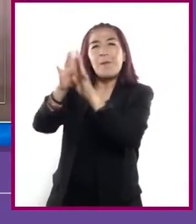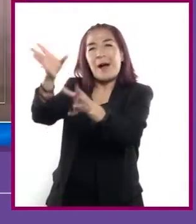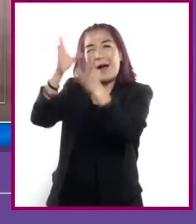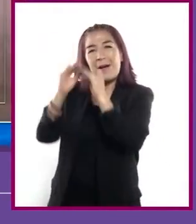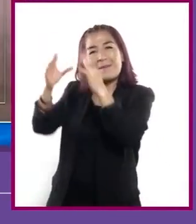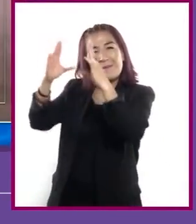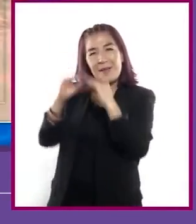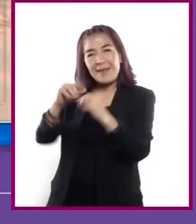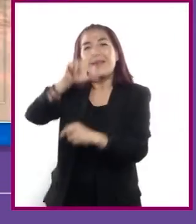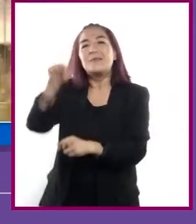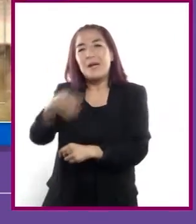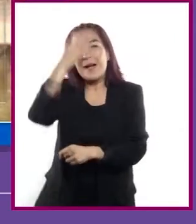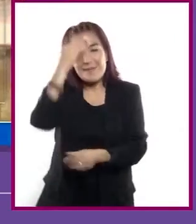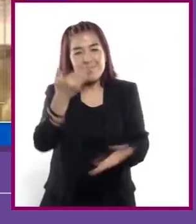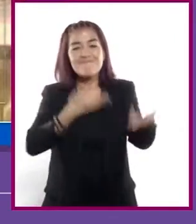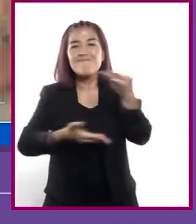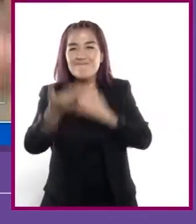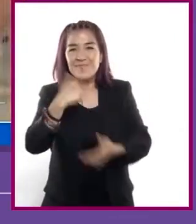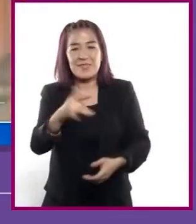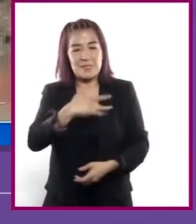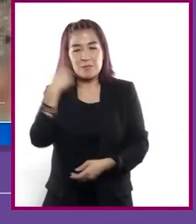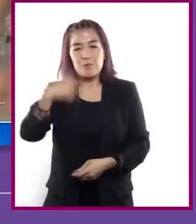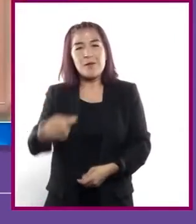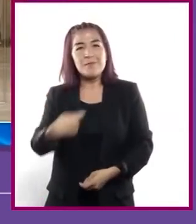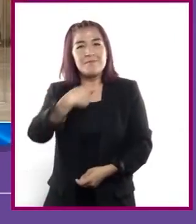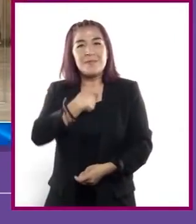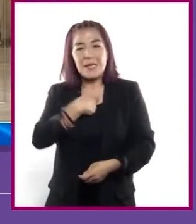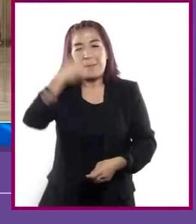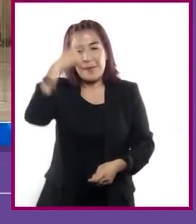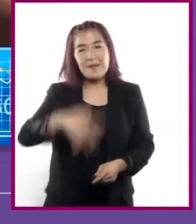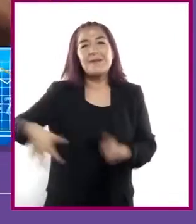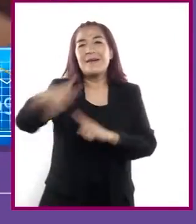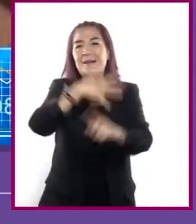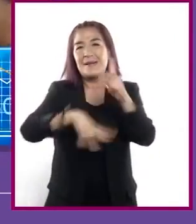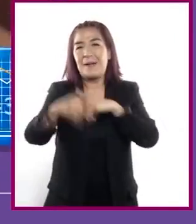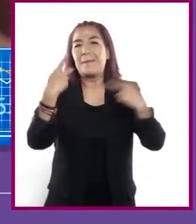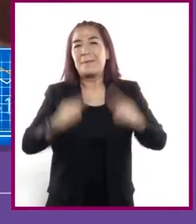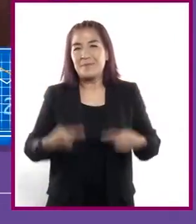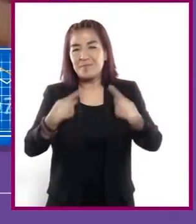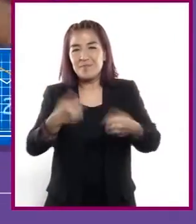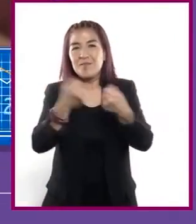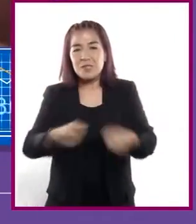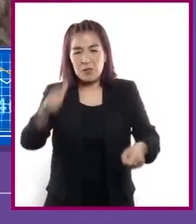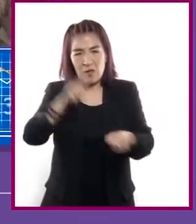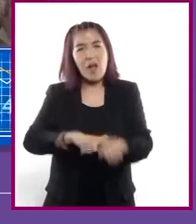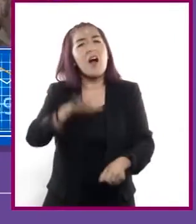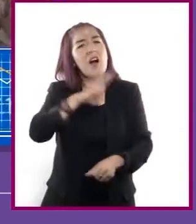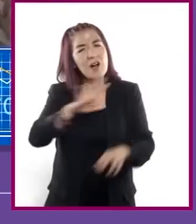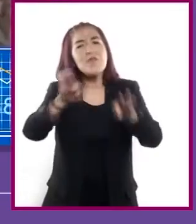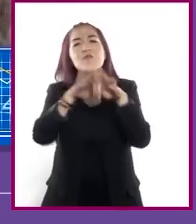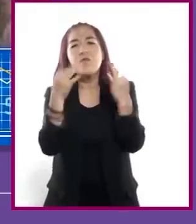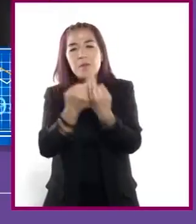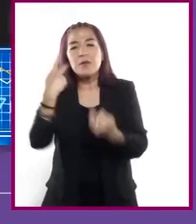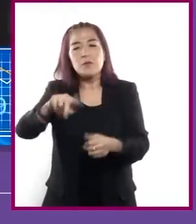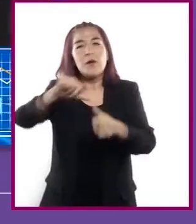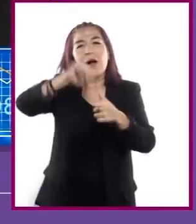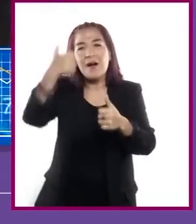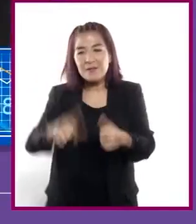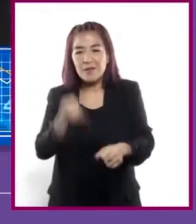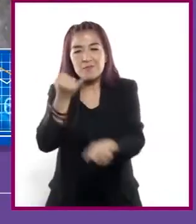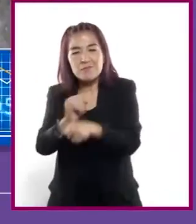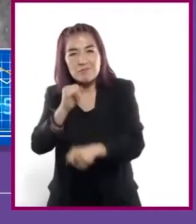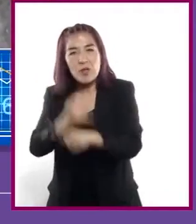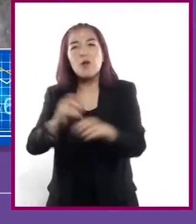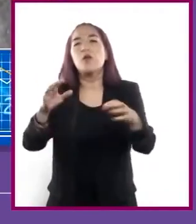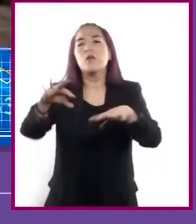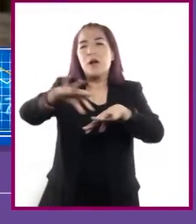y hace posible su sentido de identidad y pertenencia a la sociedad. Hay técnicas culturales como alfarería,